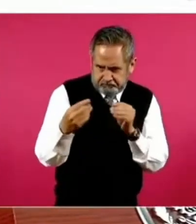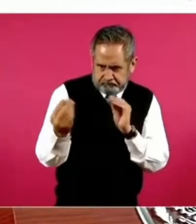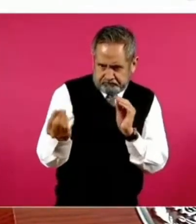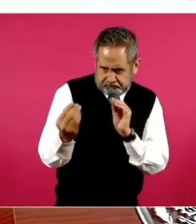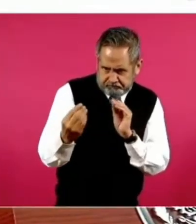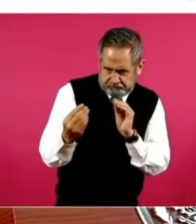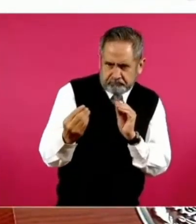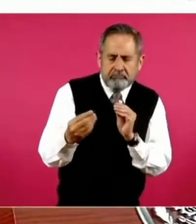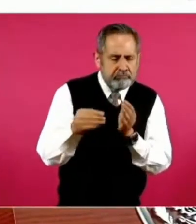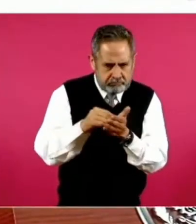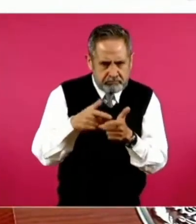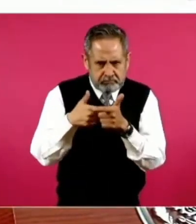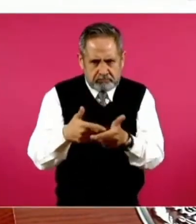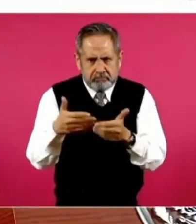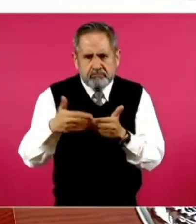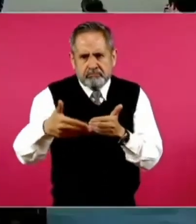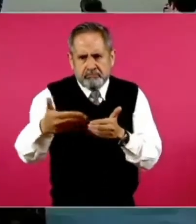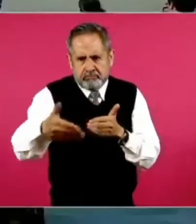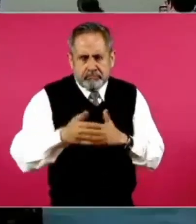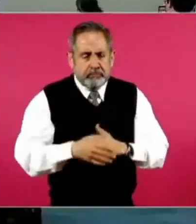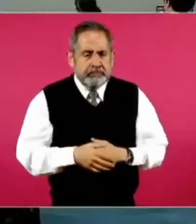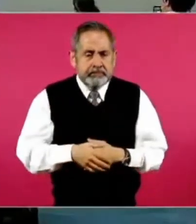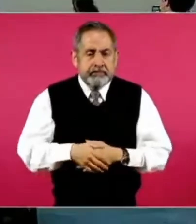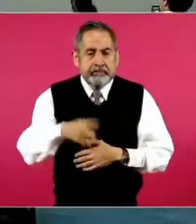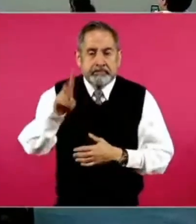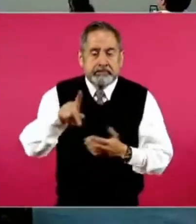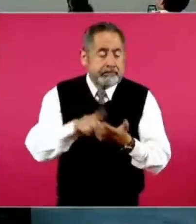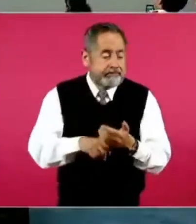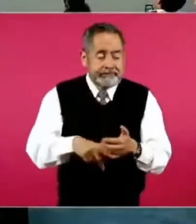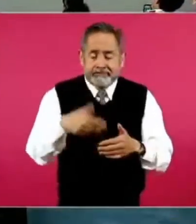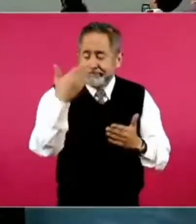asuntos. Nos afectó muchísimo.